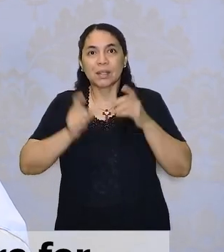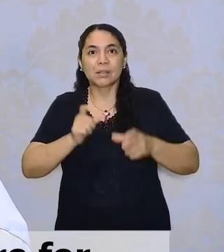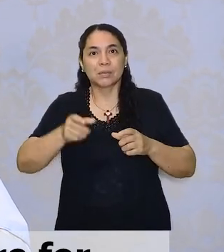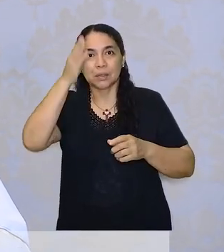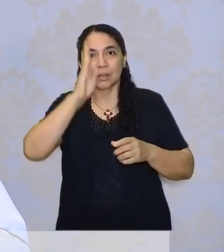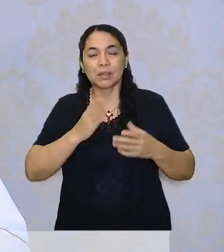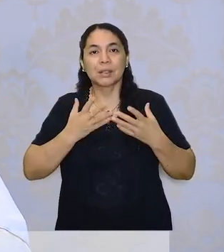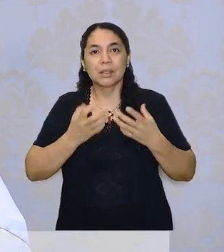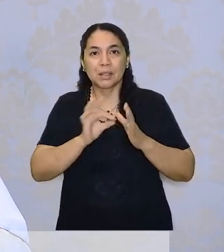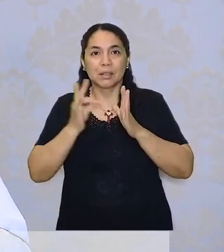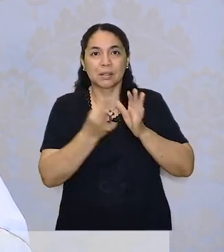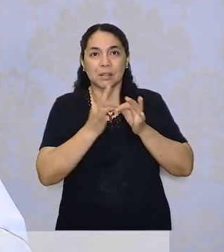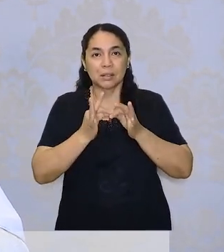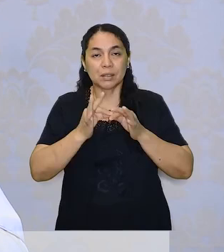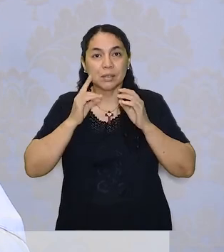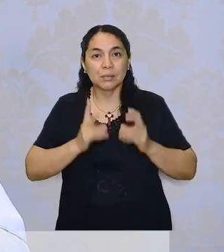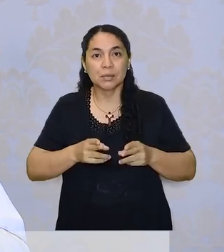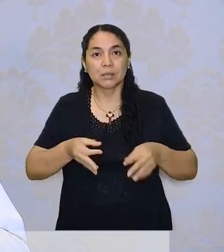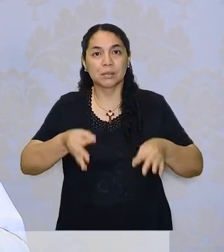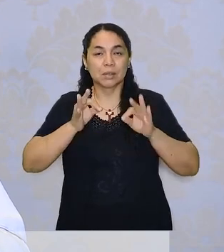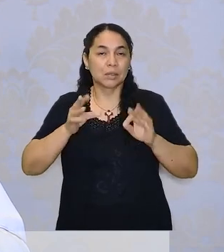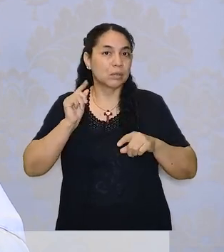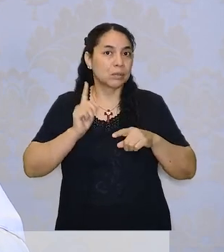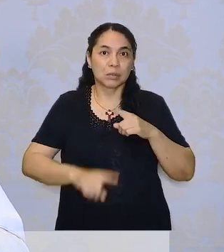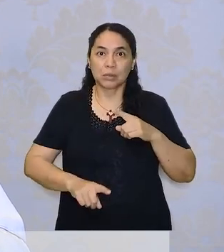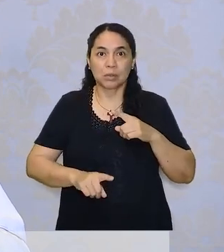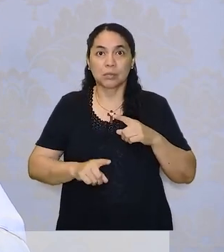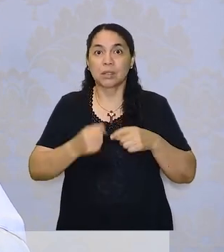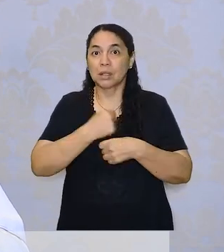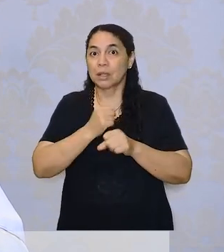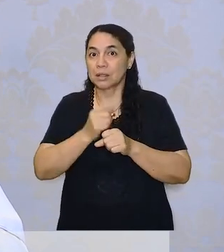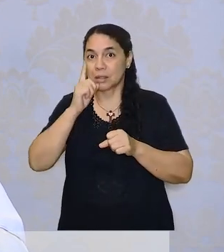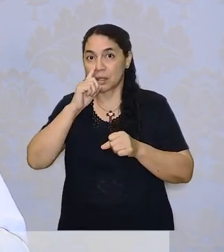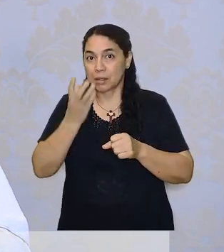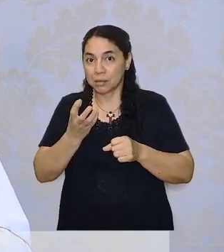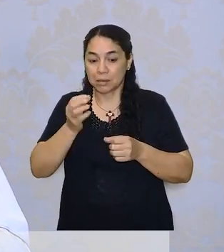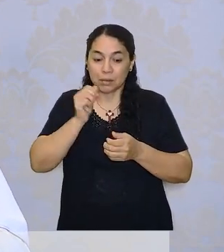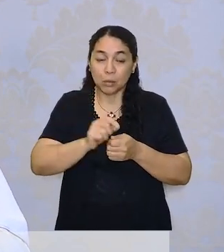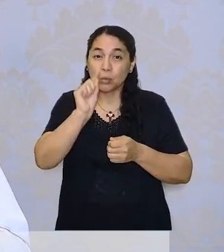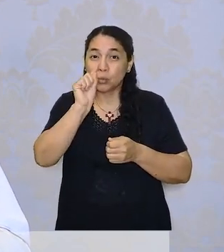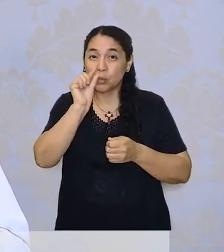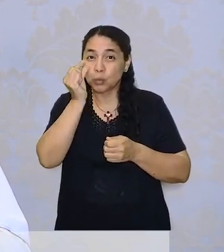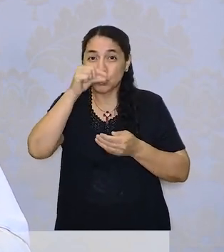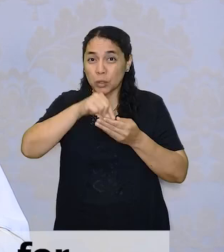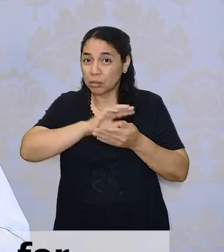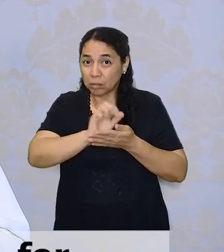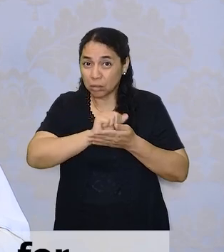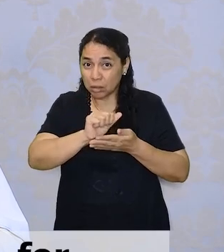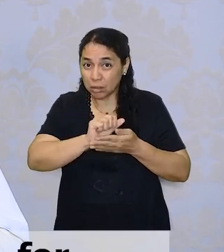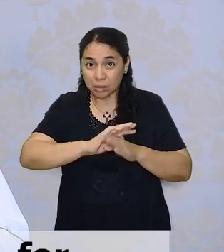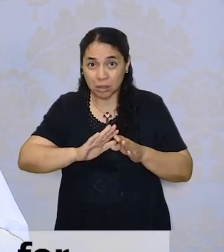de fraternidad, pues del mismo modo que no se puede elaborar el pan con un único grano,